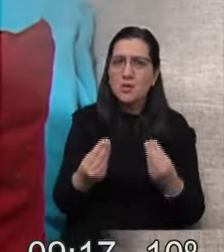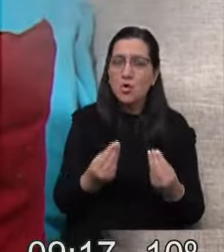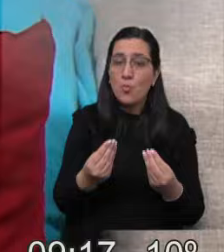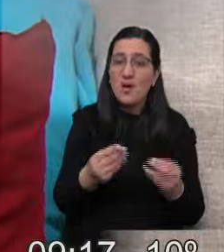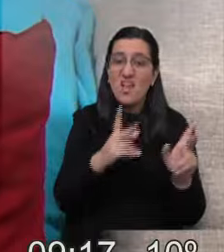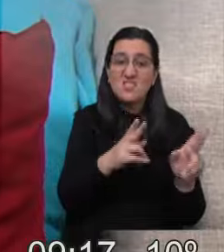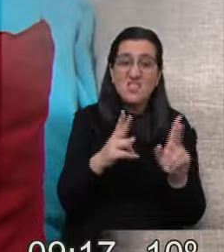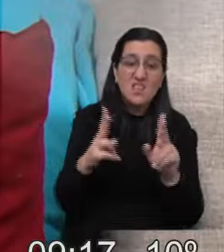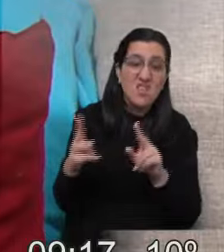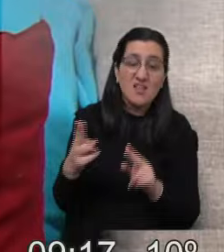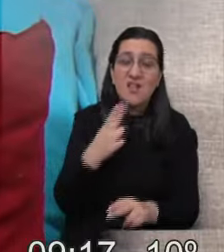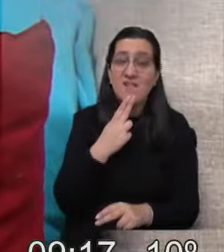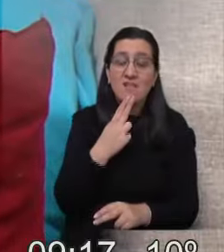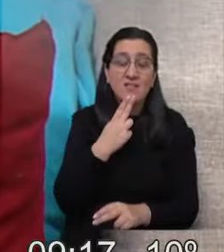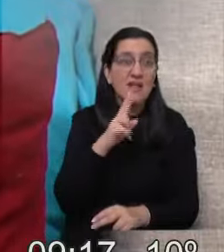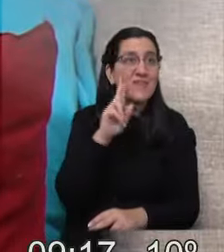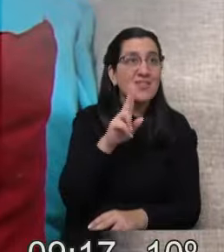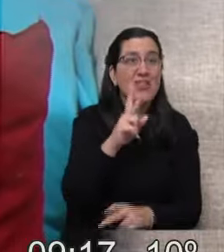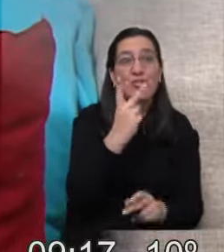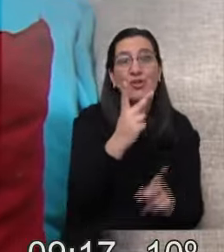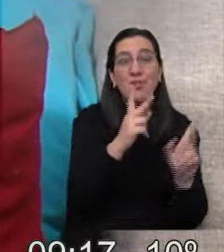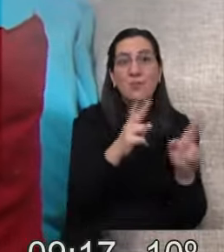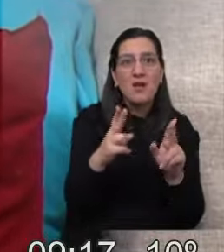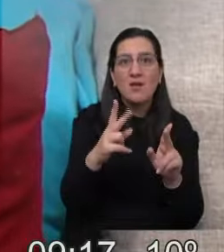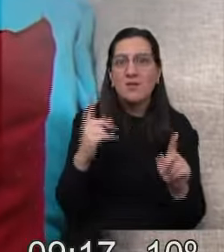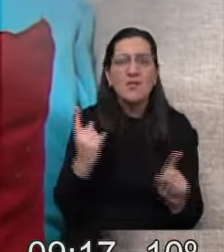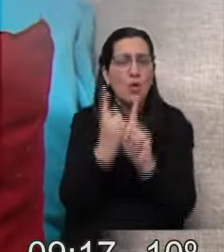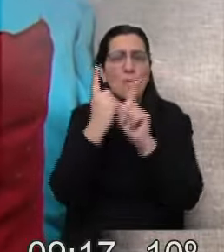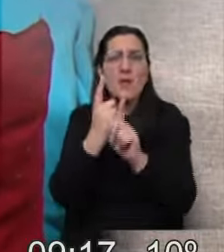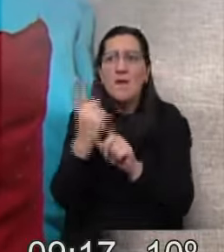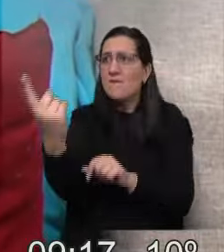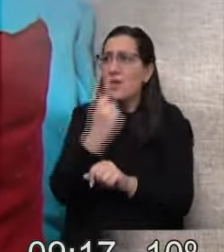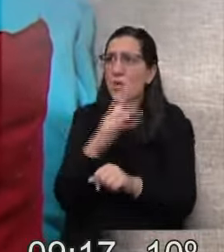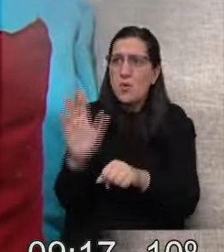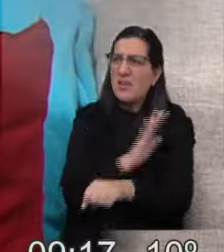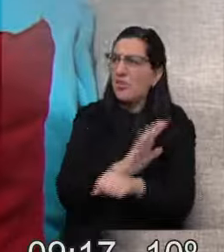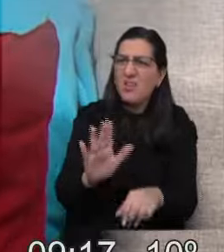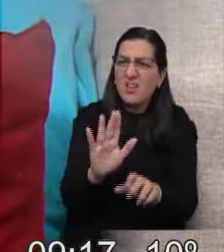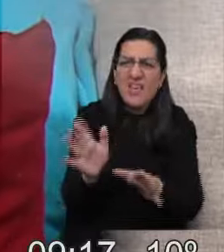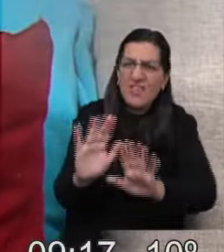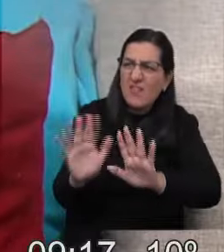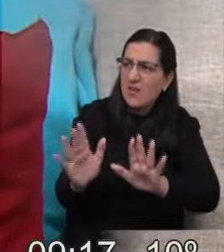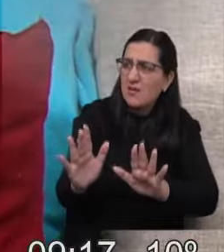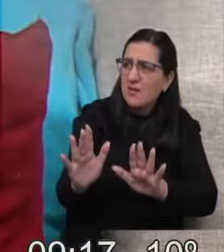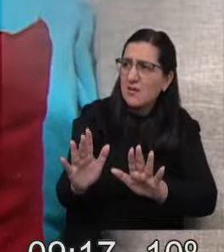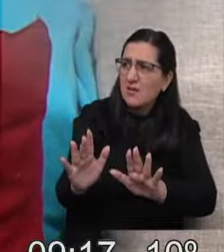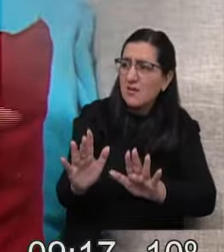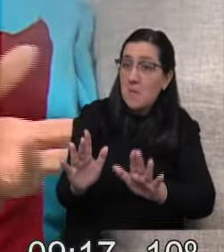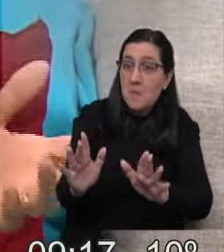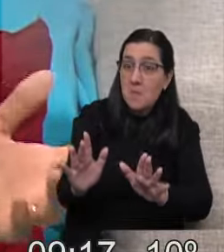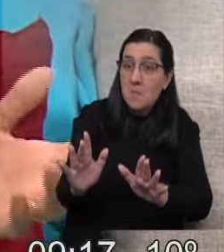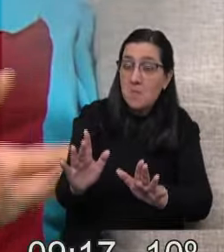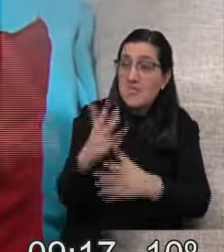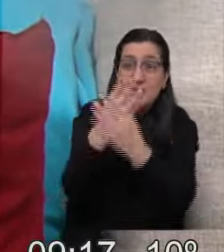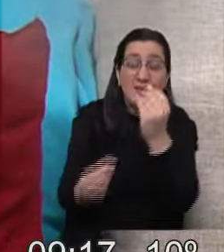mirando 2 temporadas, 3 temporadas y de repente aparece Jack Nicholson en un papel principal y no aparece más uno de los dos protagonistas